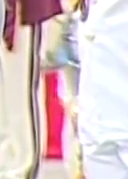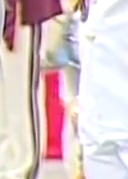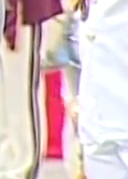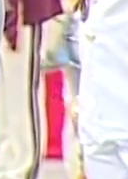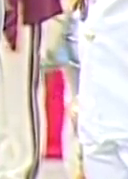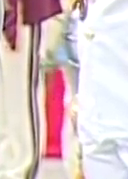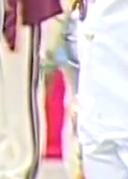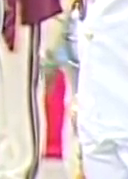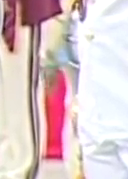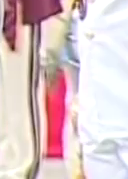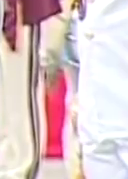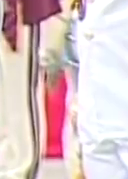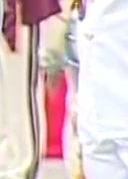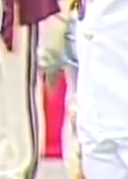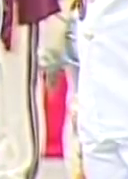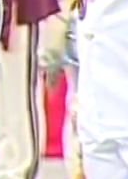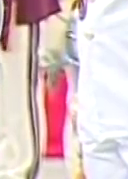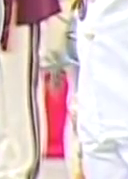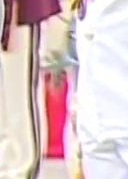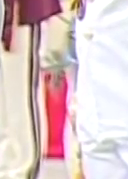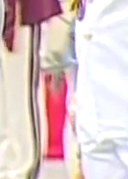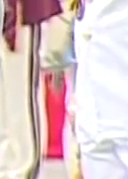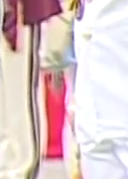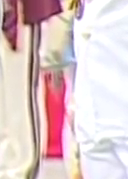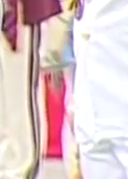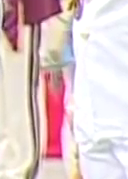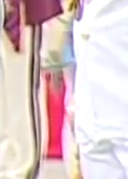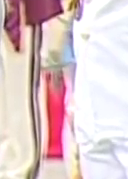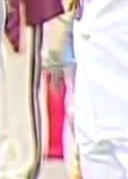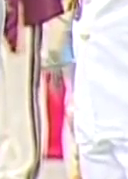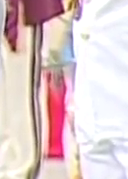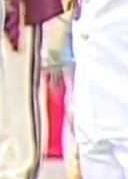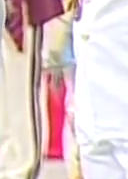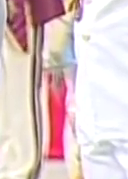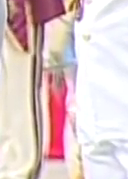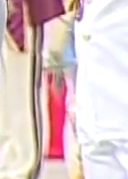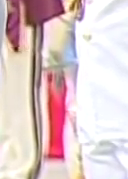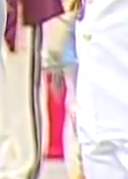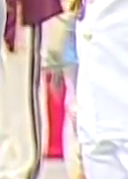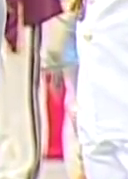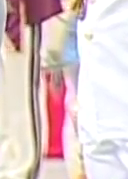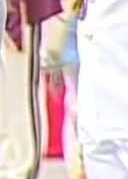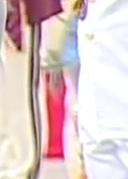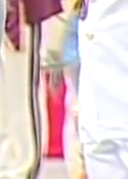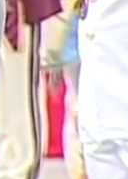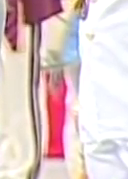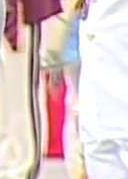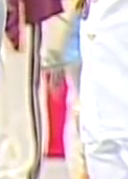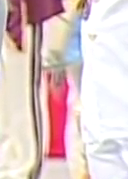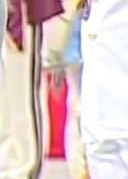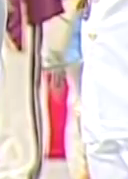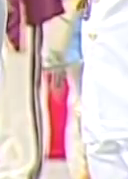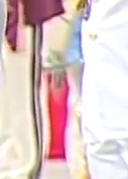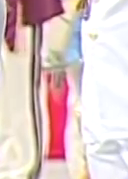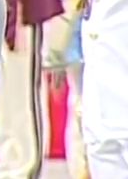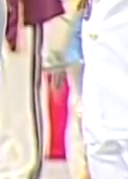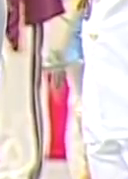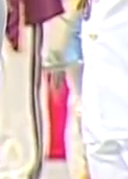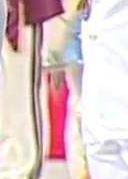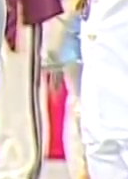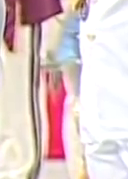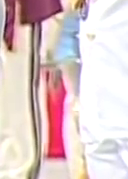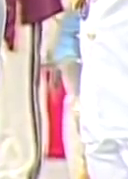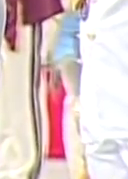de lealtad, de reconocimiento como comandante en jefe y el juramento